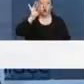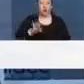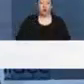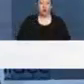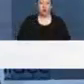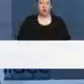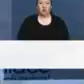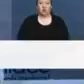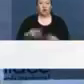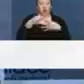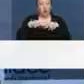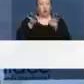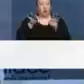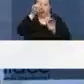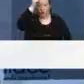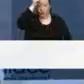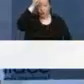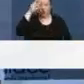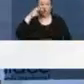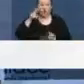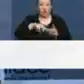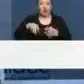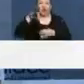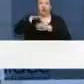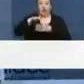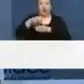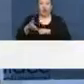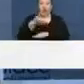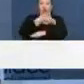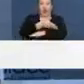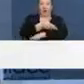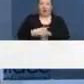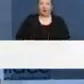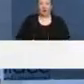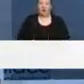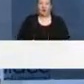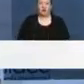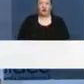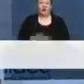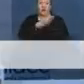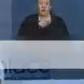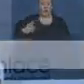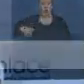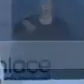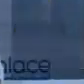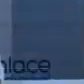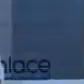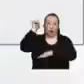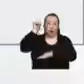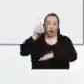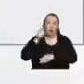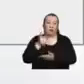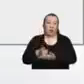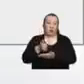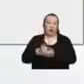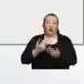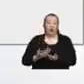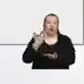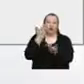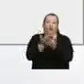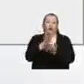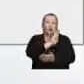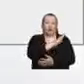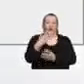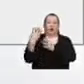de muerte cruzada o elecciones anticipadas si el presidente de la llama pone a disposición su cargo y